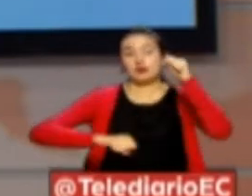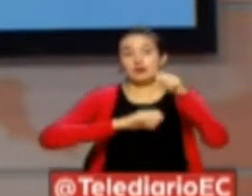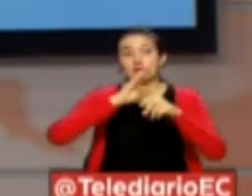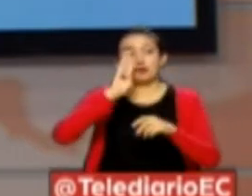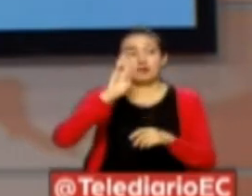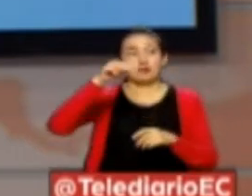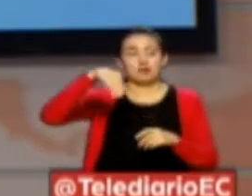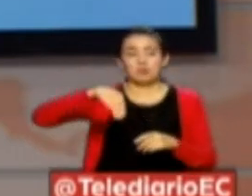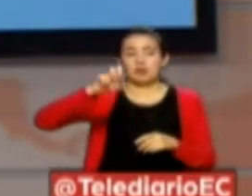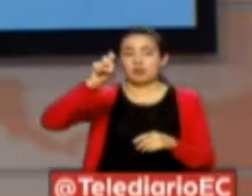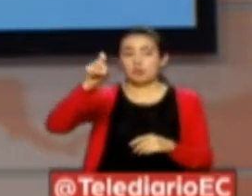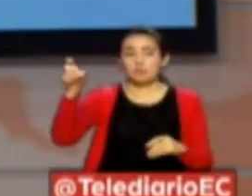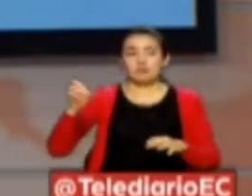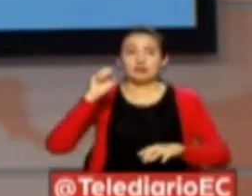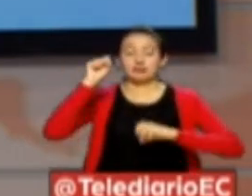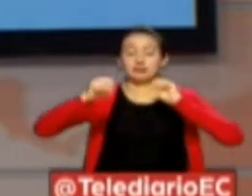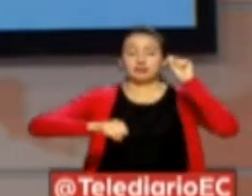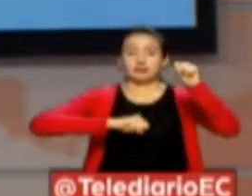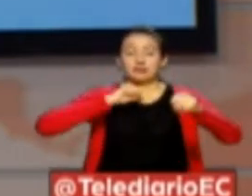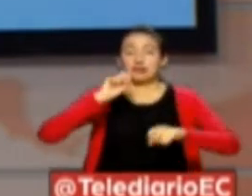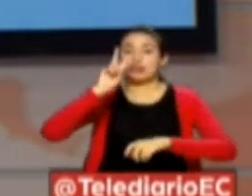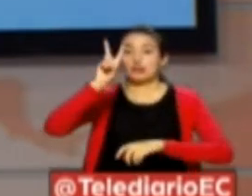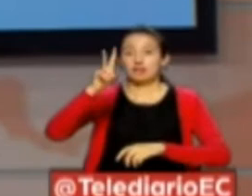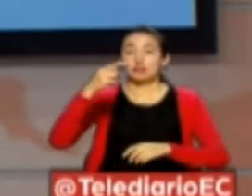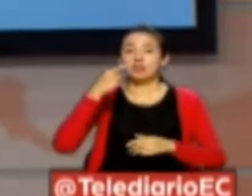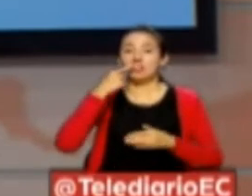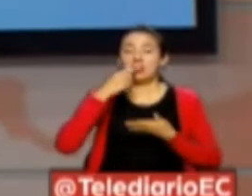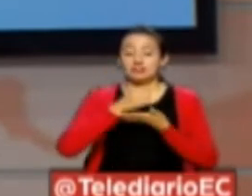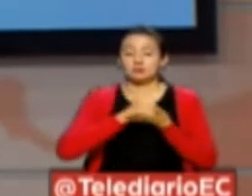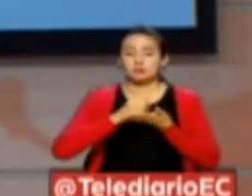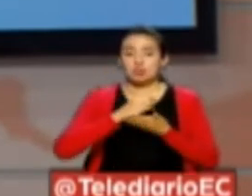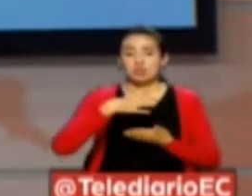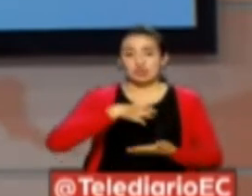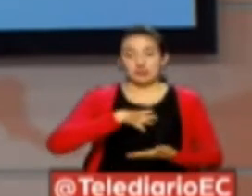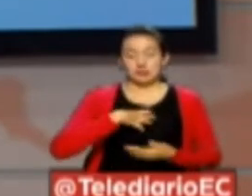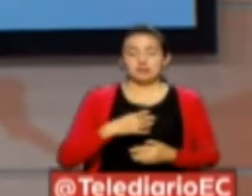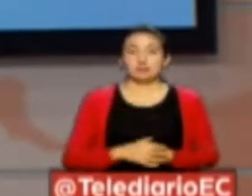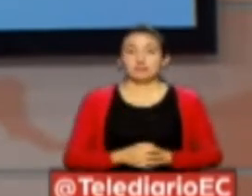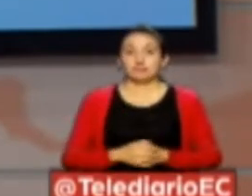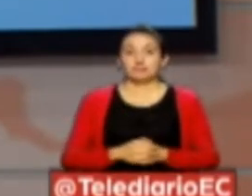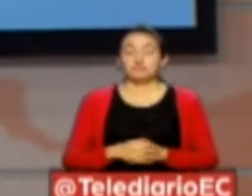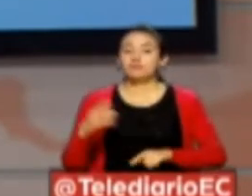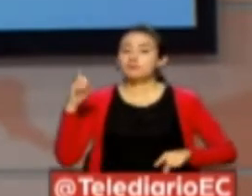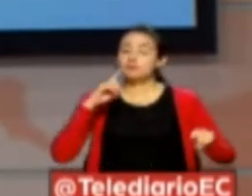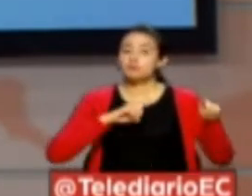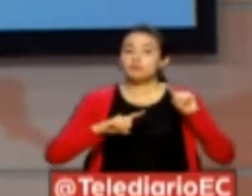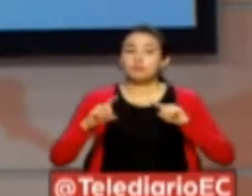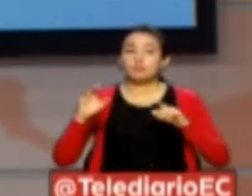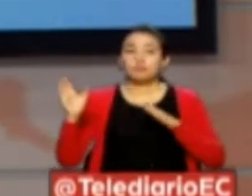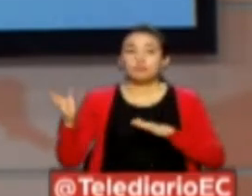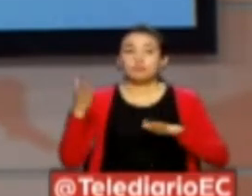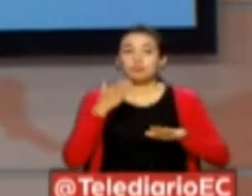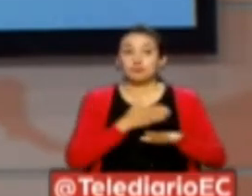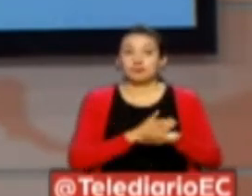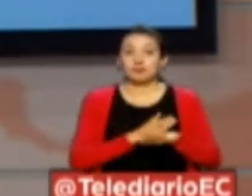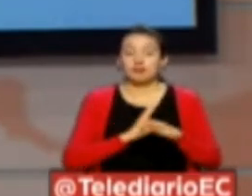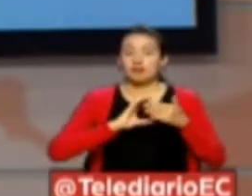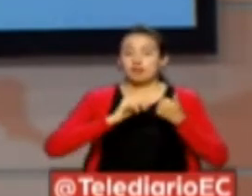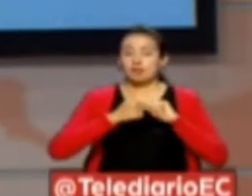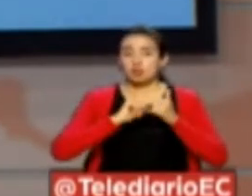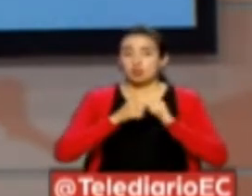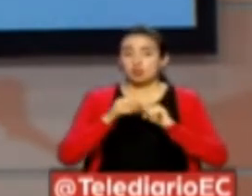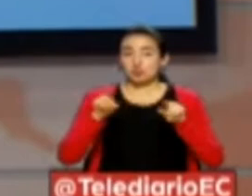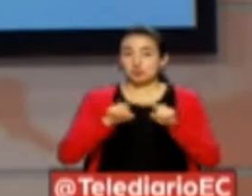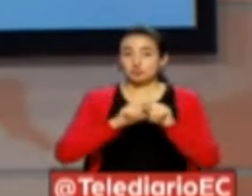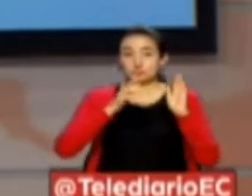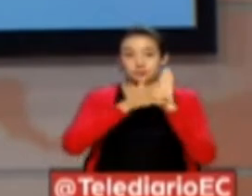disciplina del bmx donde también obtuvimos dos medallas de oro de ahí hemos tenido varios segundos lugares en el campeonato por disciplina digamos si